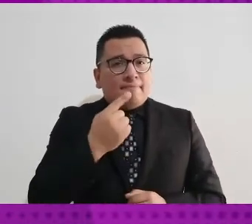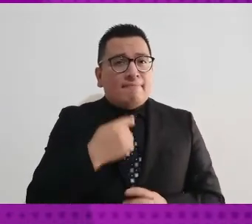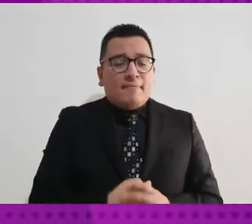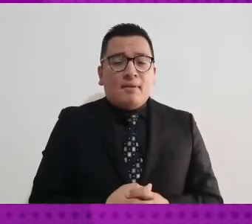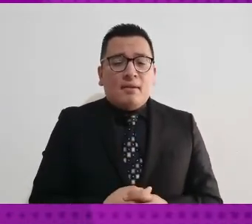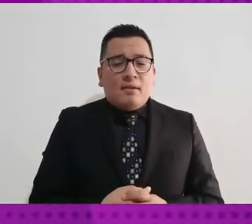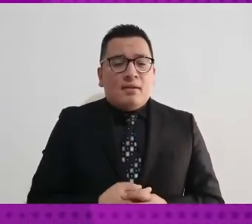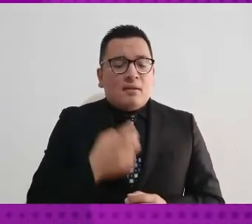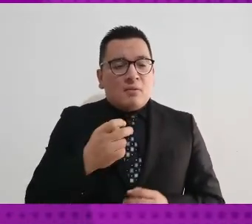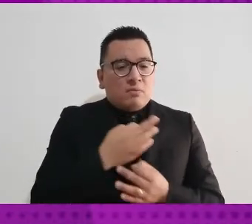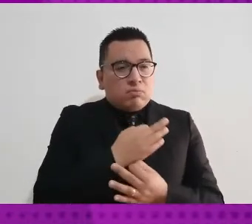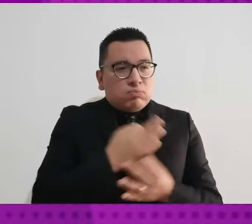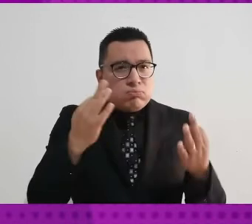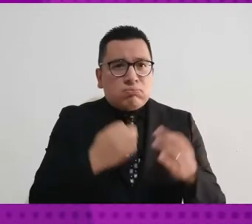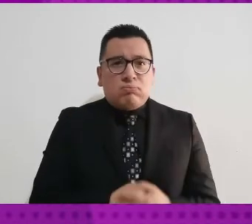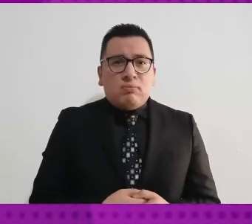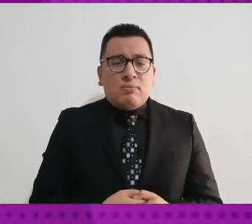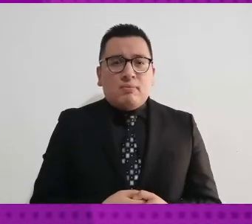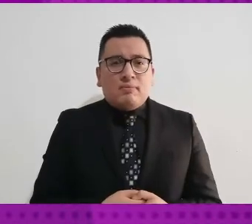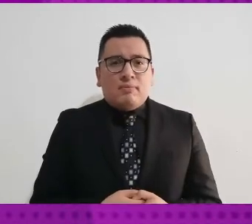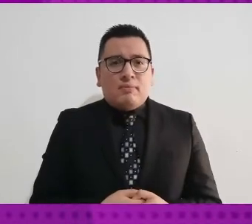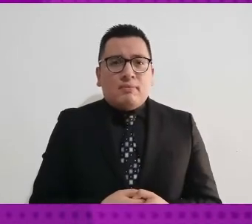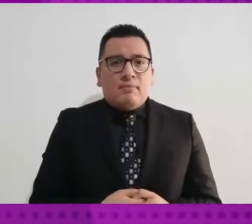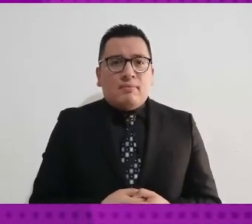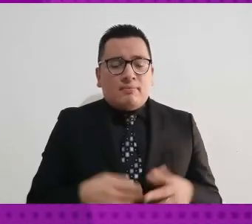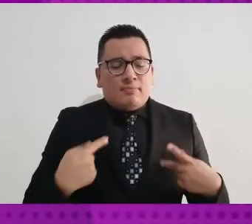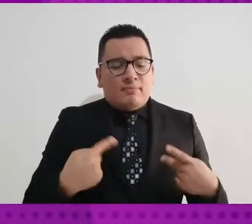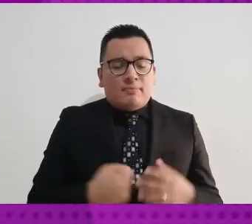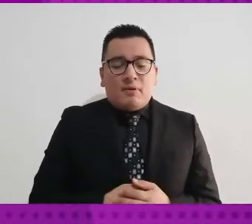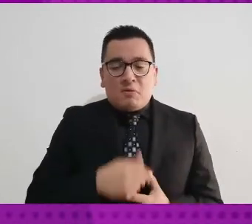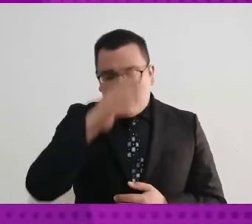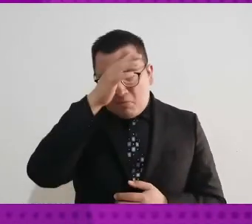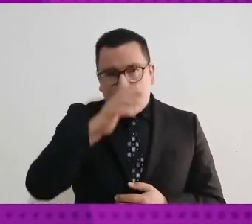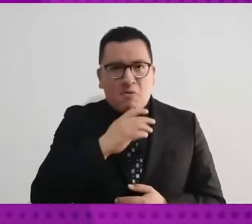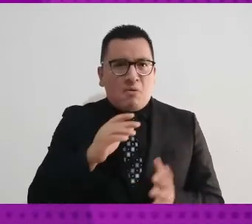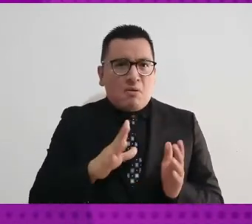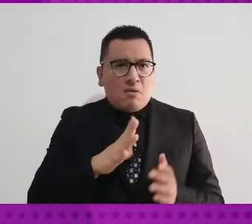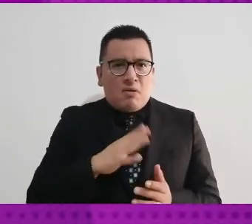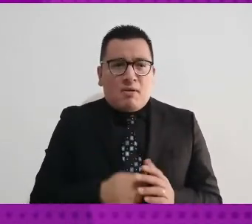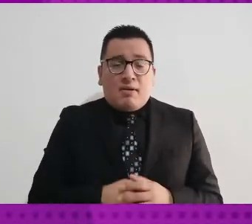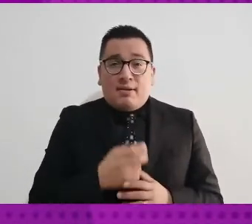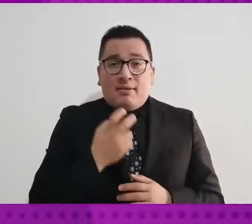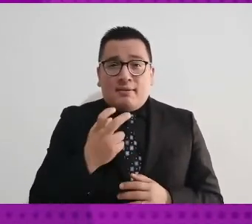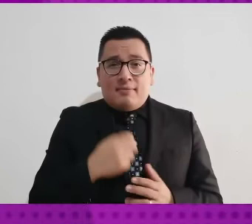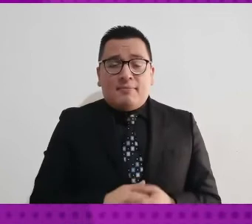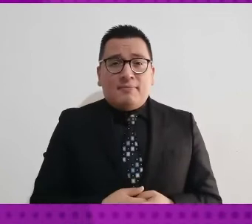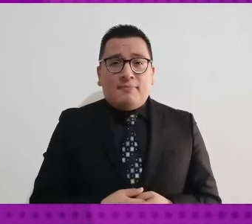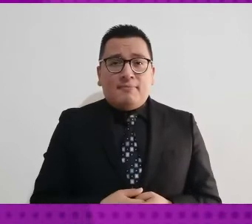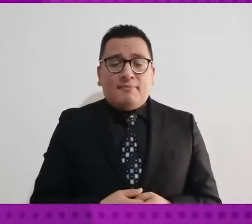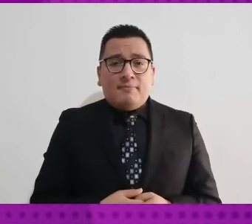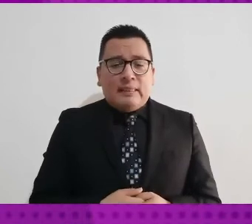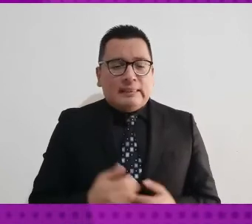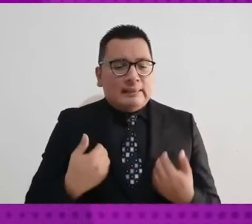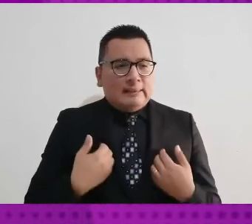es un gran mensaje y una gran lección que las y los coahuilenses le han dado al país. Justo esta parte